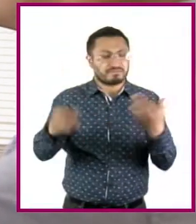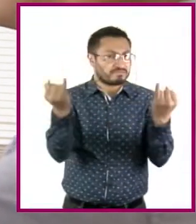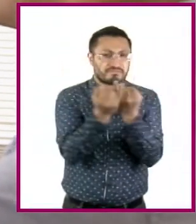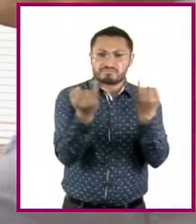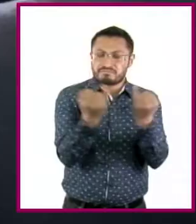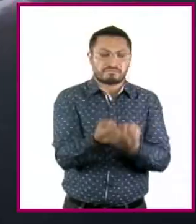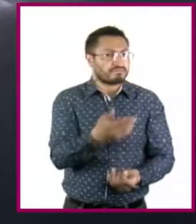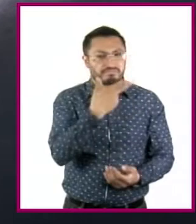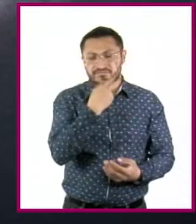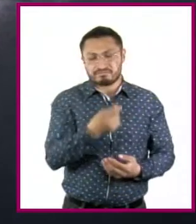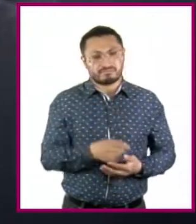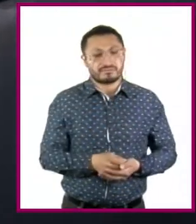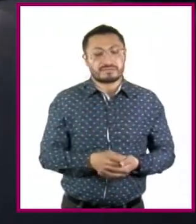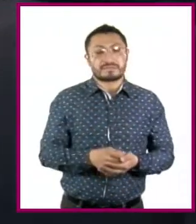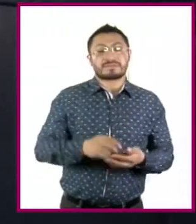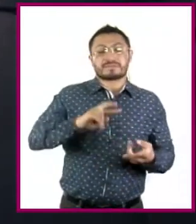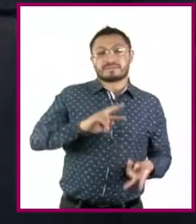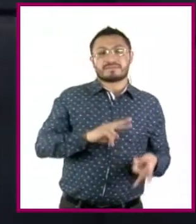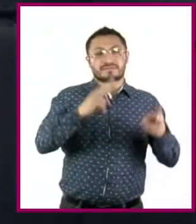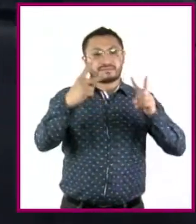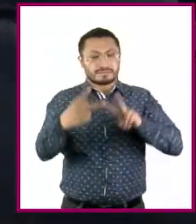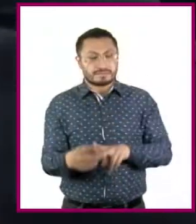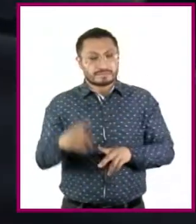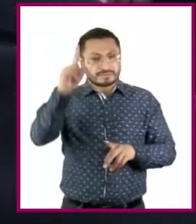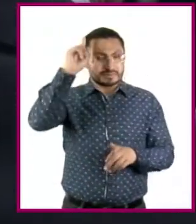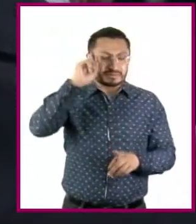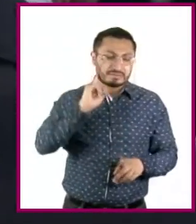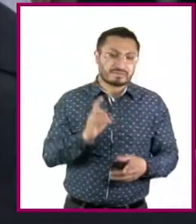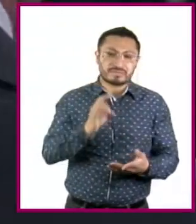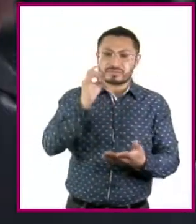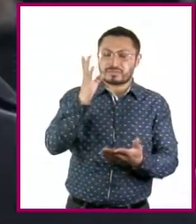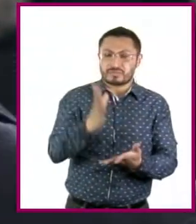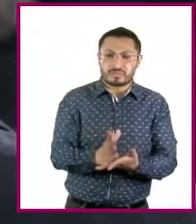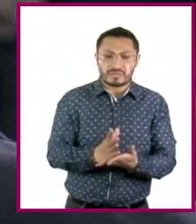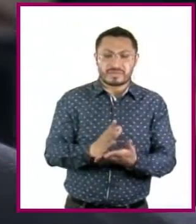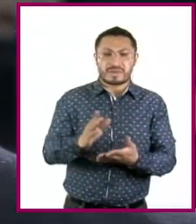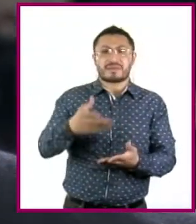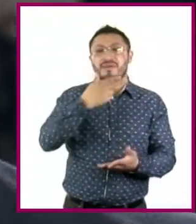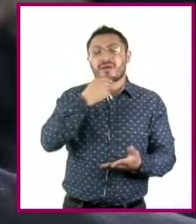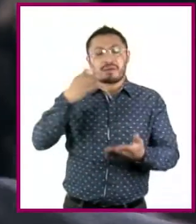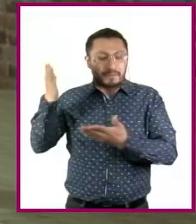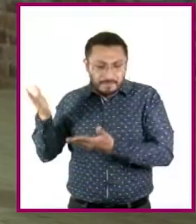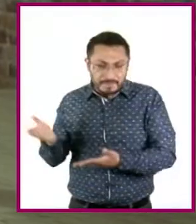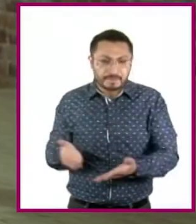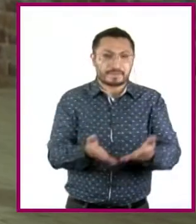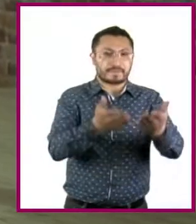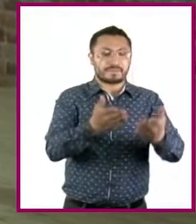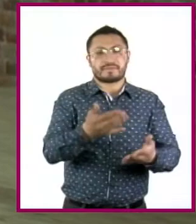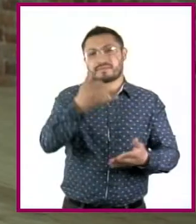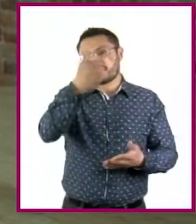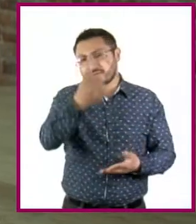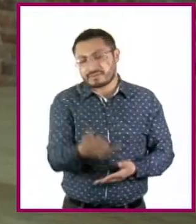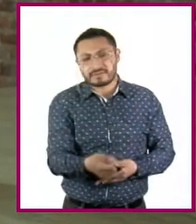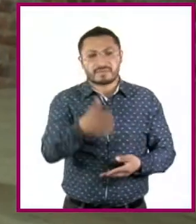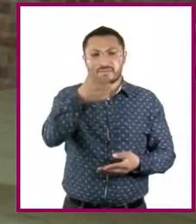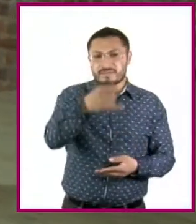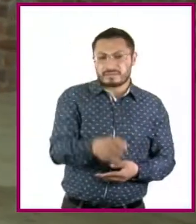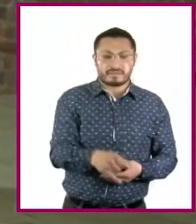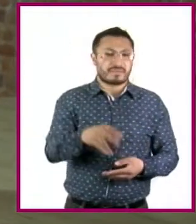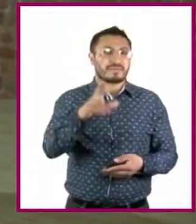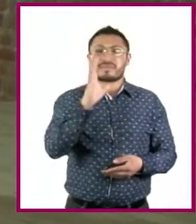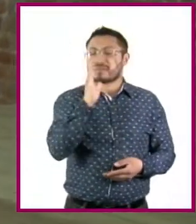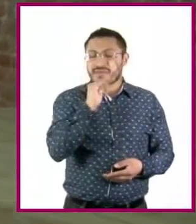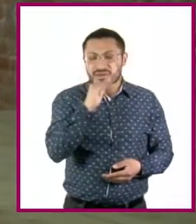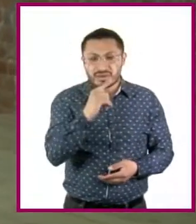hombres, sino que necesariamente les ceden el paso y que de este modo no puede suceder que ambos